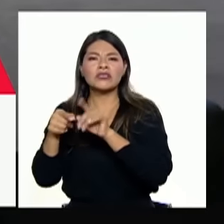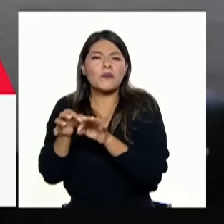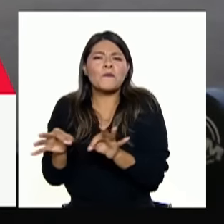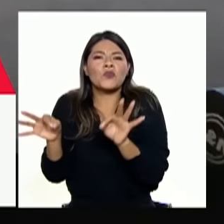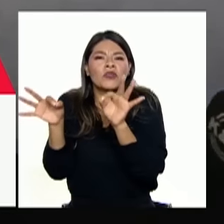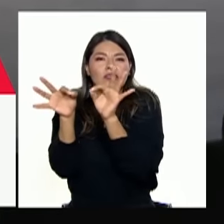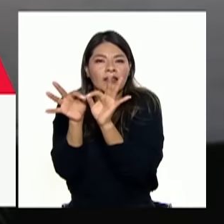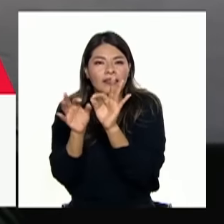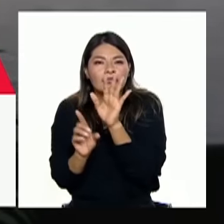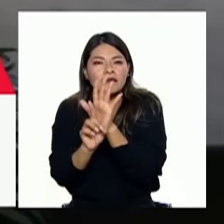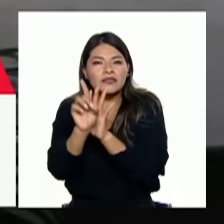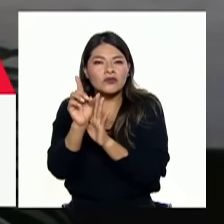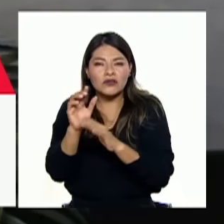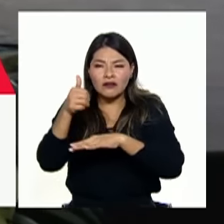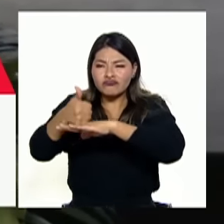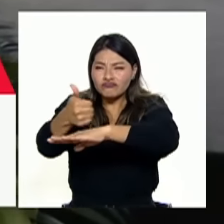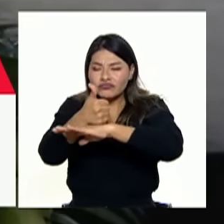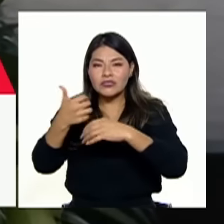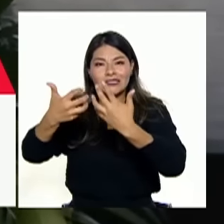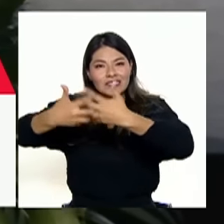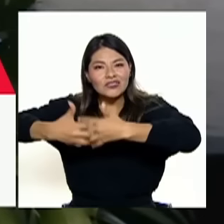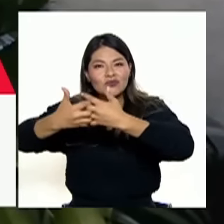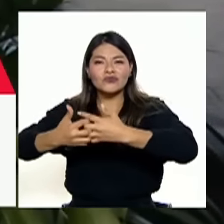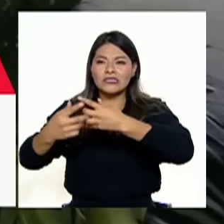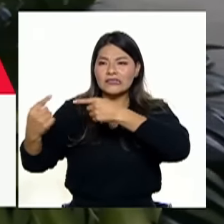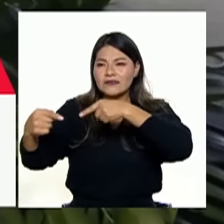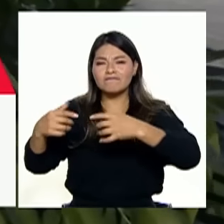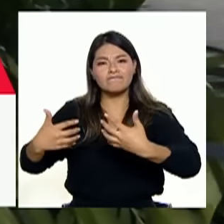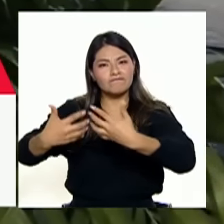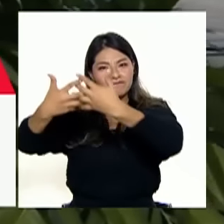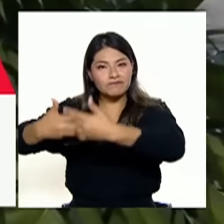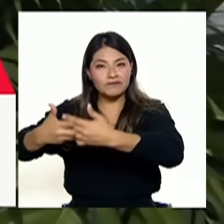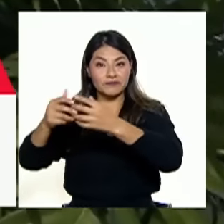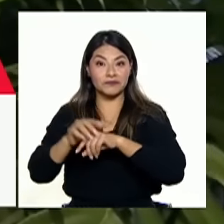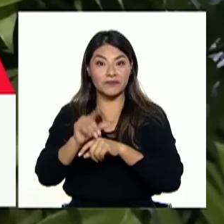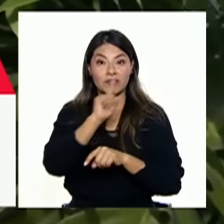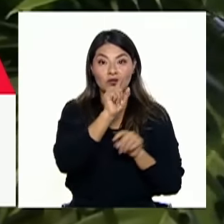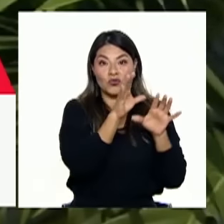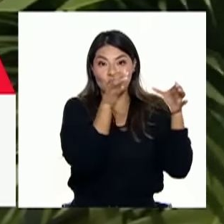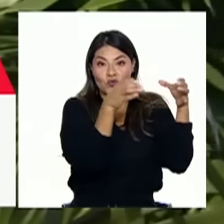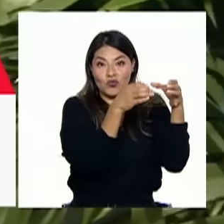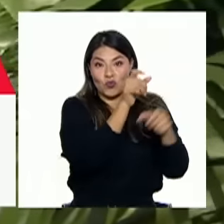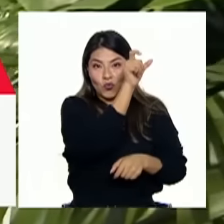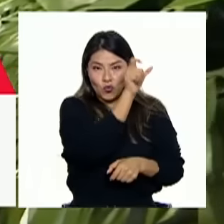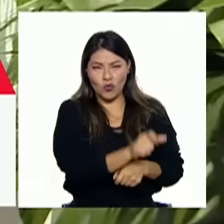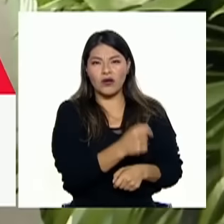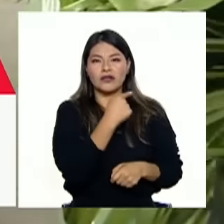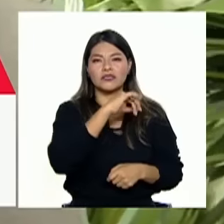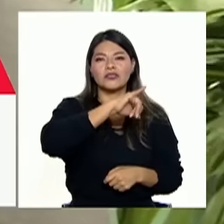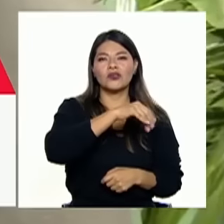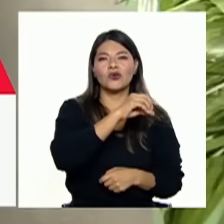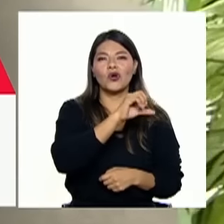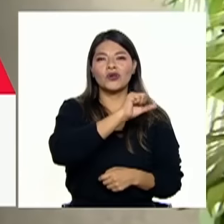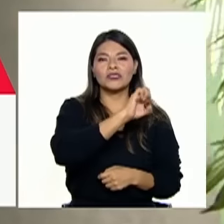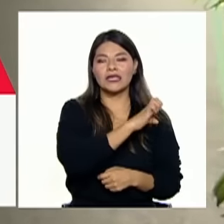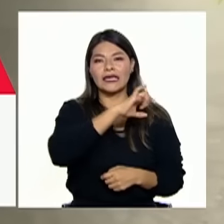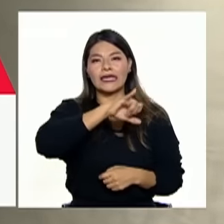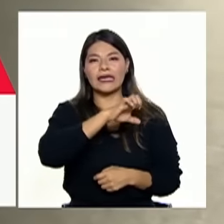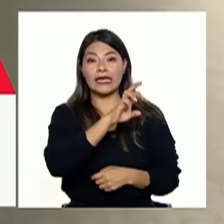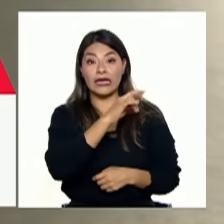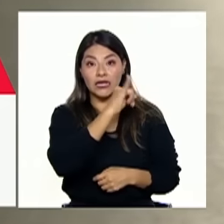desarrollar industria. Es así como el congresista José Gerí, con un notable apoyo